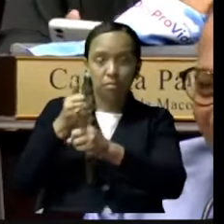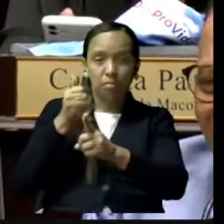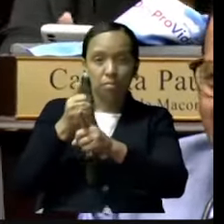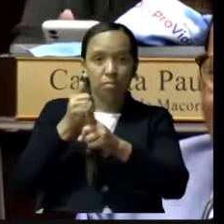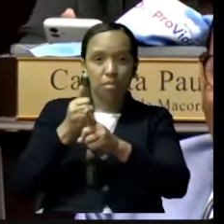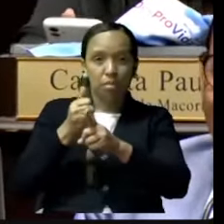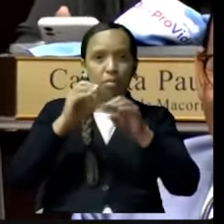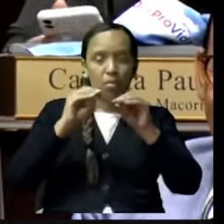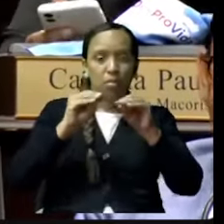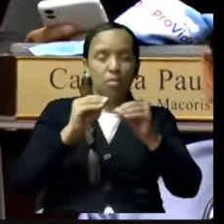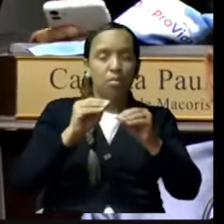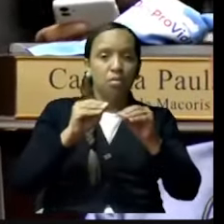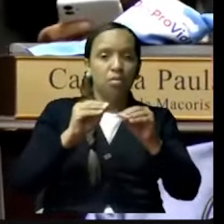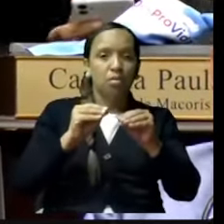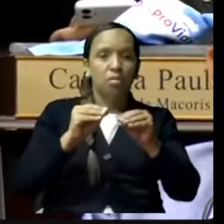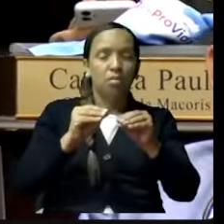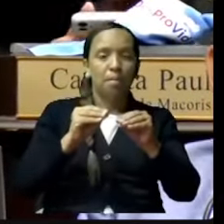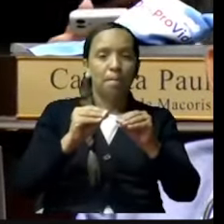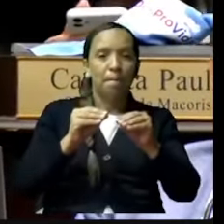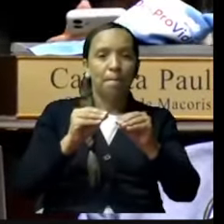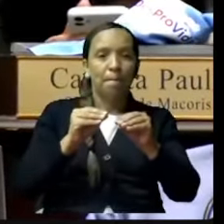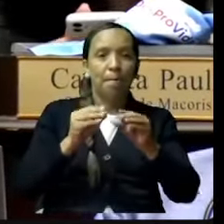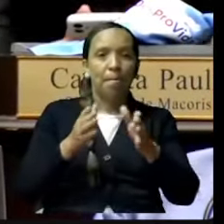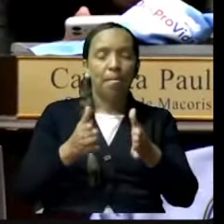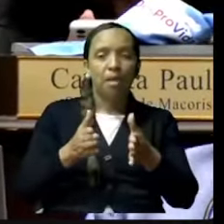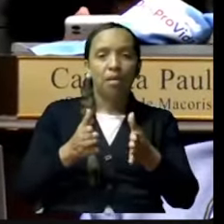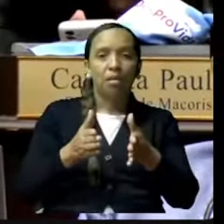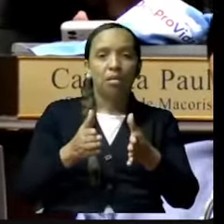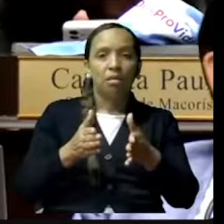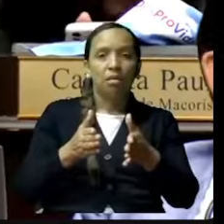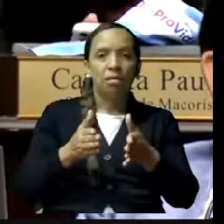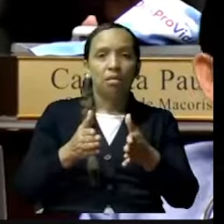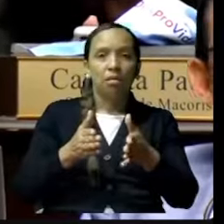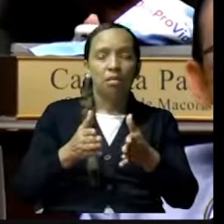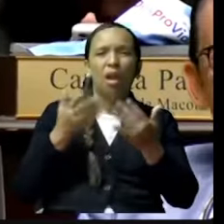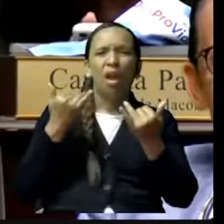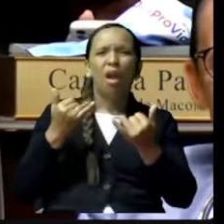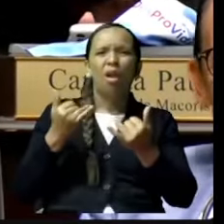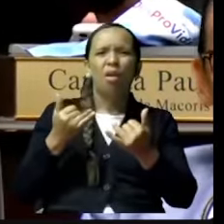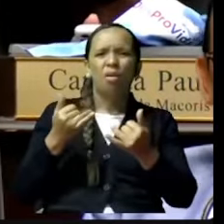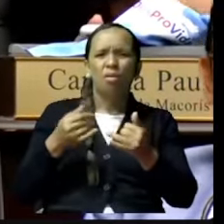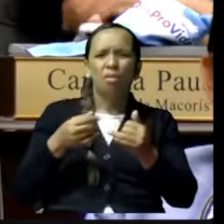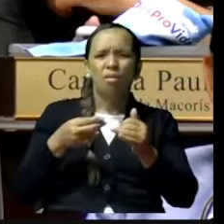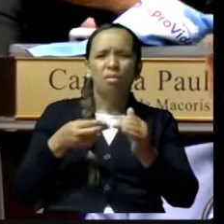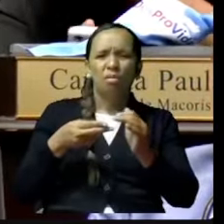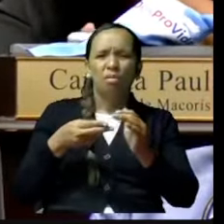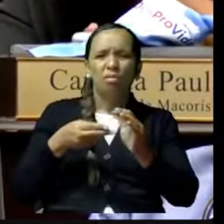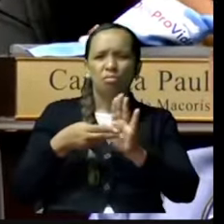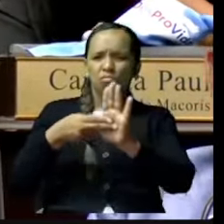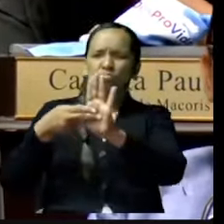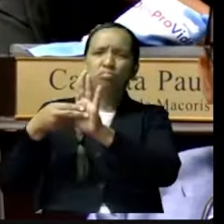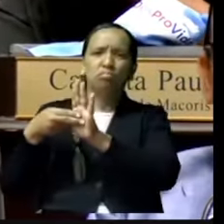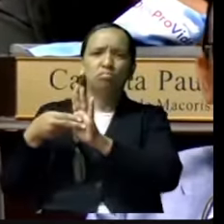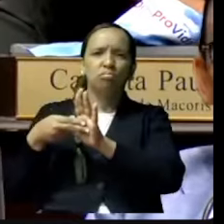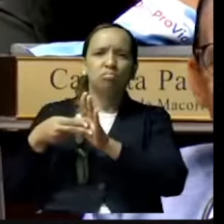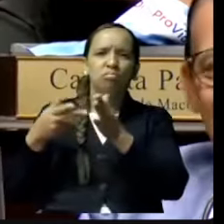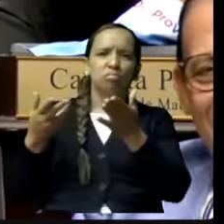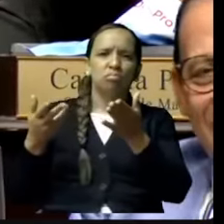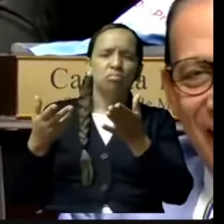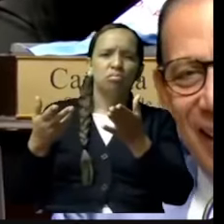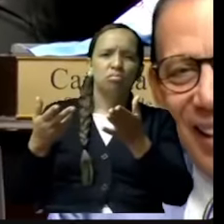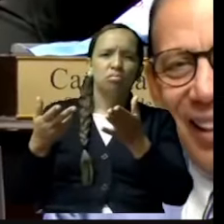tantas personas, tantos héroes que son iguales que ellos, ¿y por qué no ponemos el día del